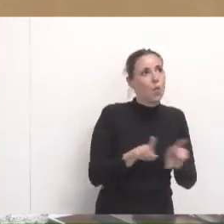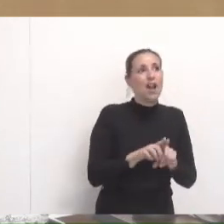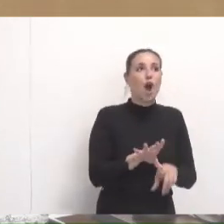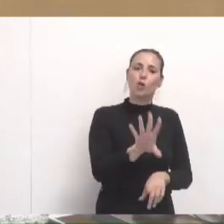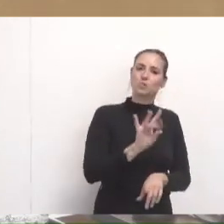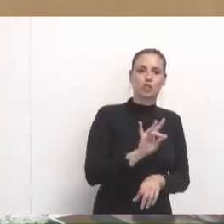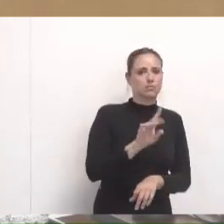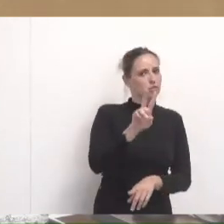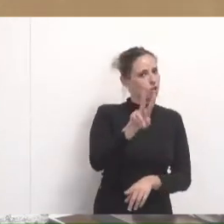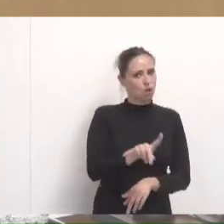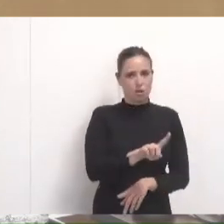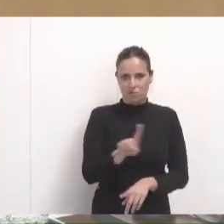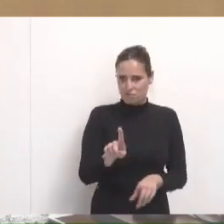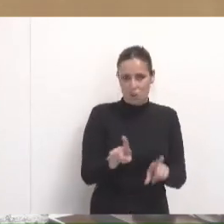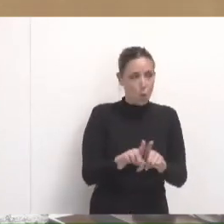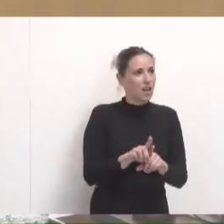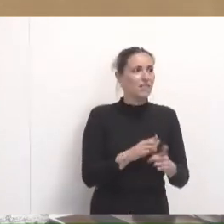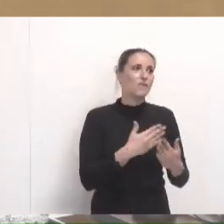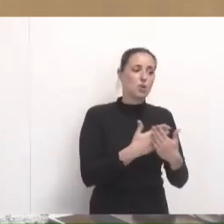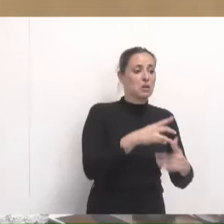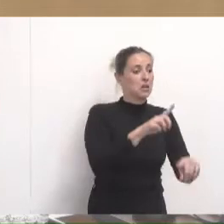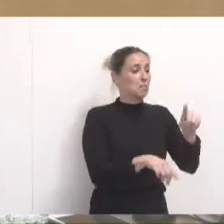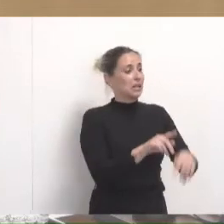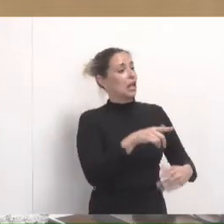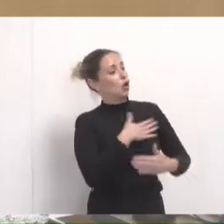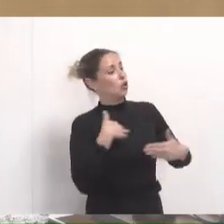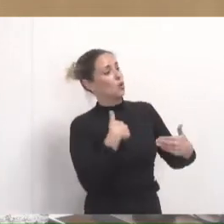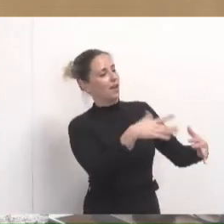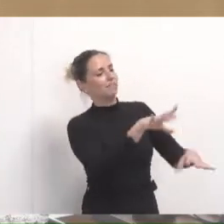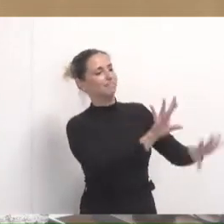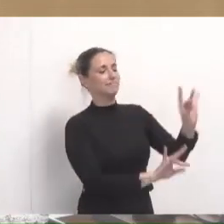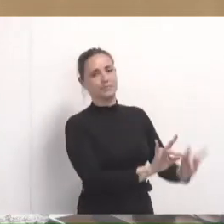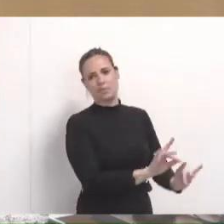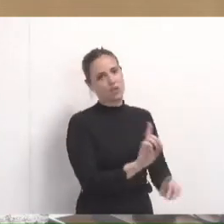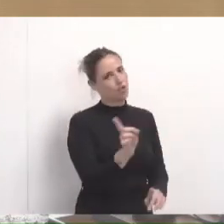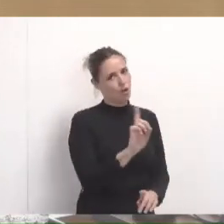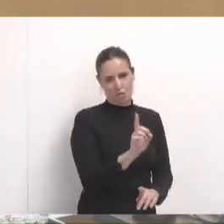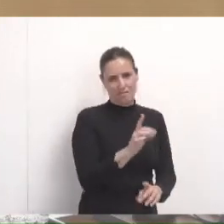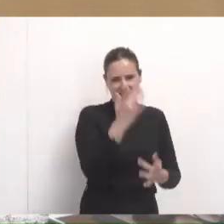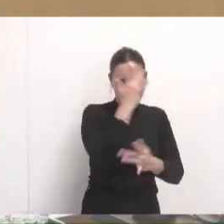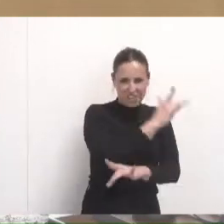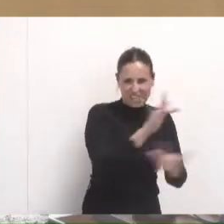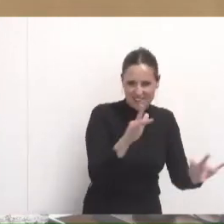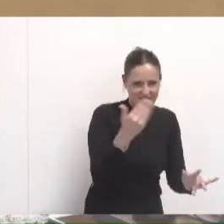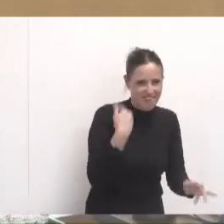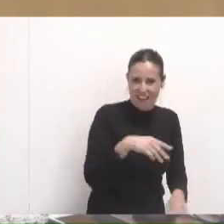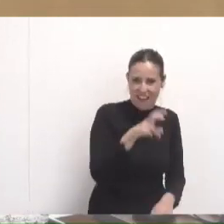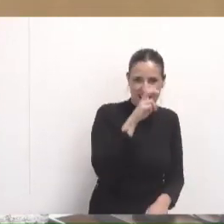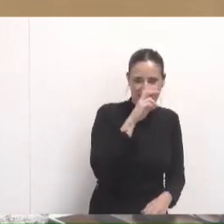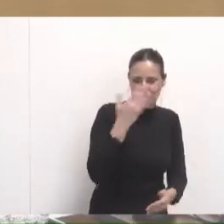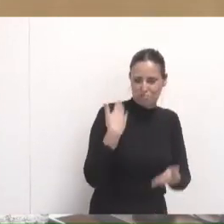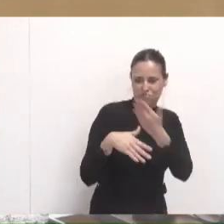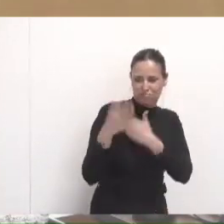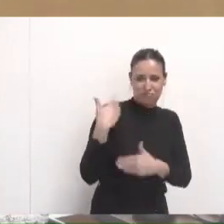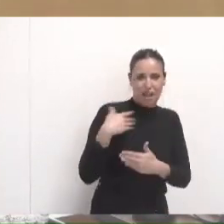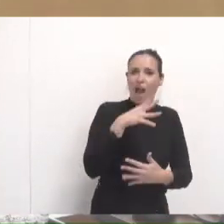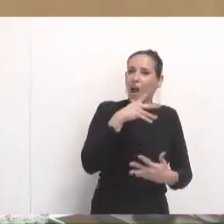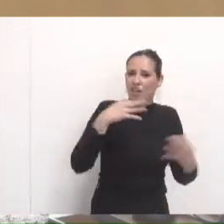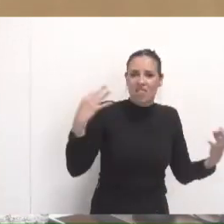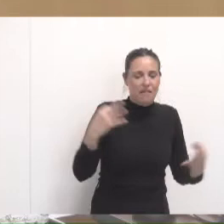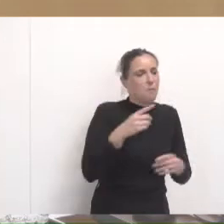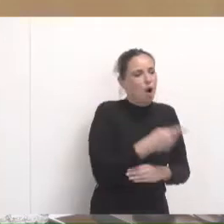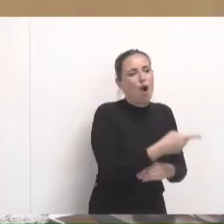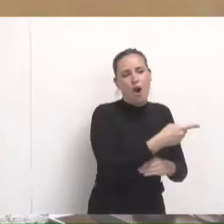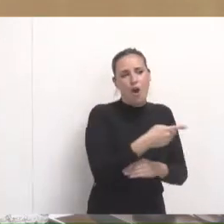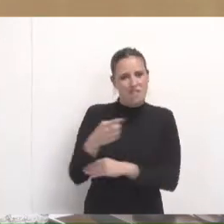opción, como un voluntarismo basado en la concienciación. El tiempo de la concienciación ya ha quedado atrás y tenemos que empezar a obligar, como en su momento